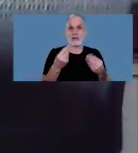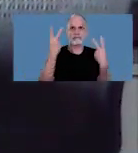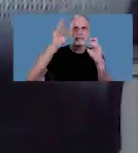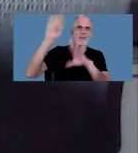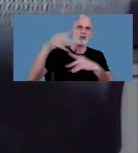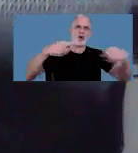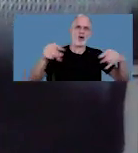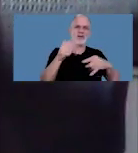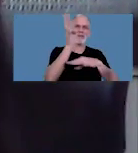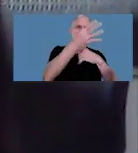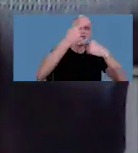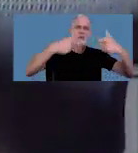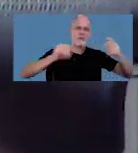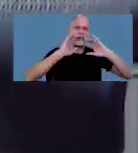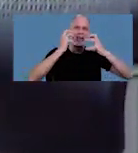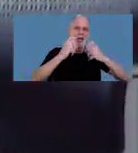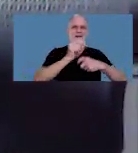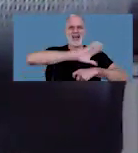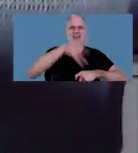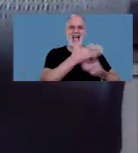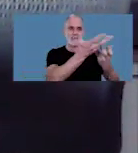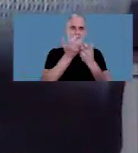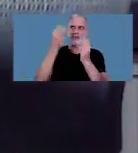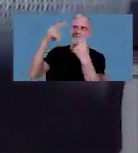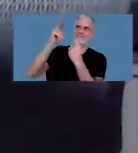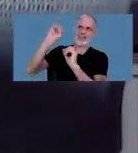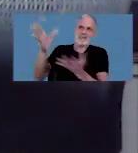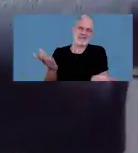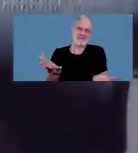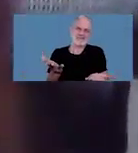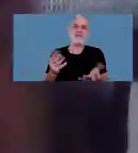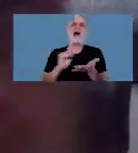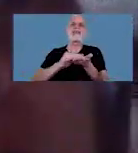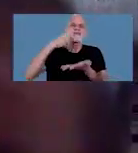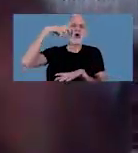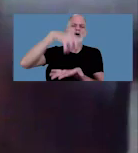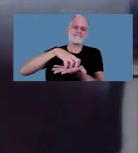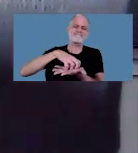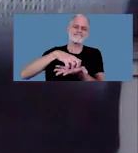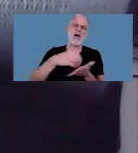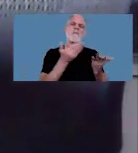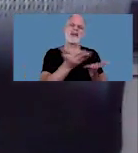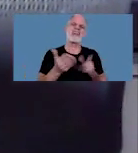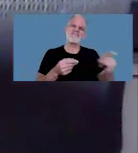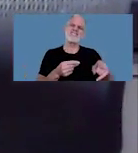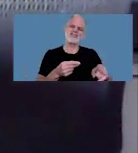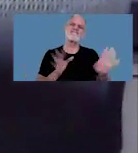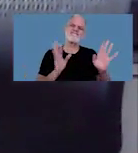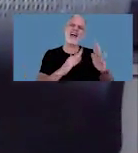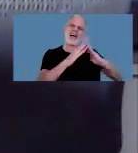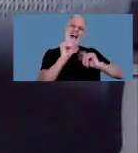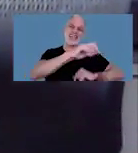productos primarios, en un modelo agroexportador. El legislador decidió eximir estos